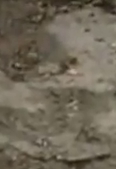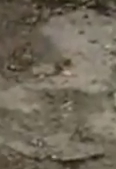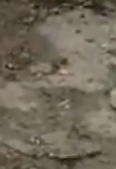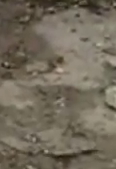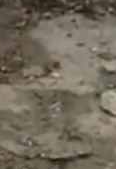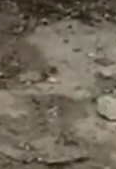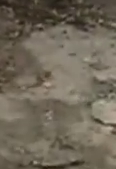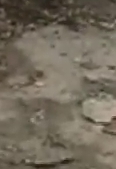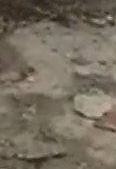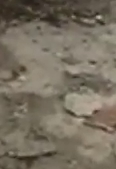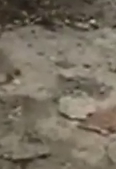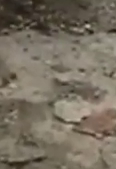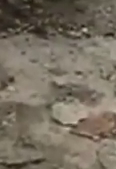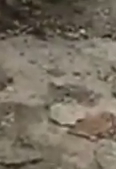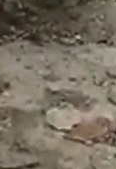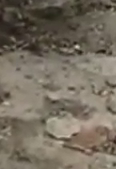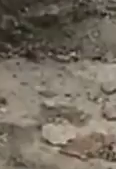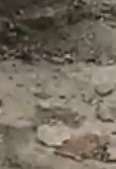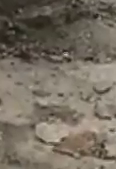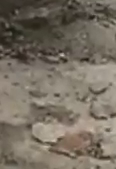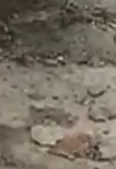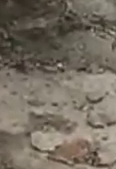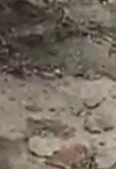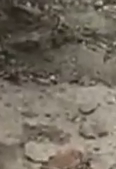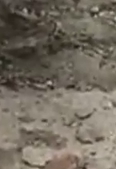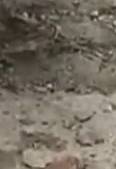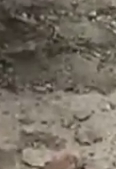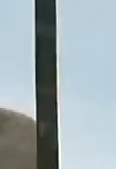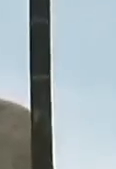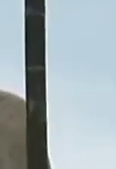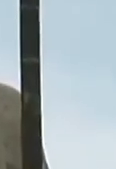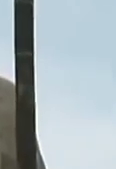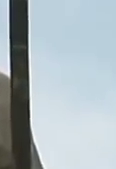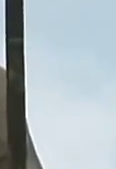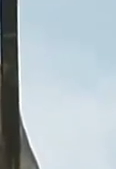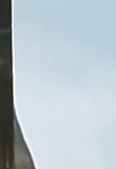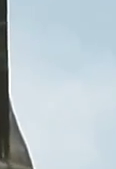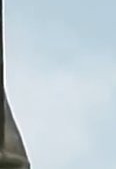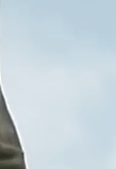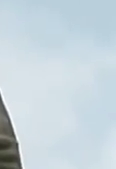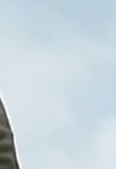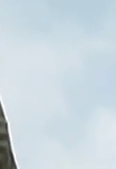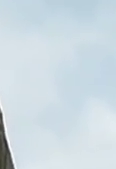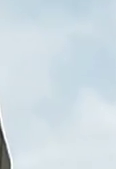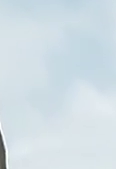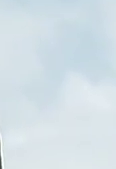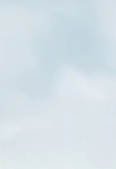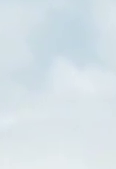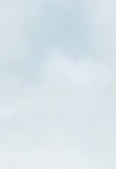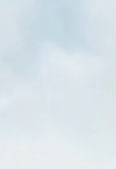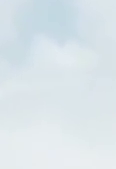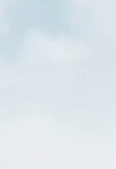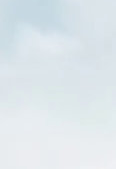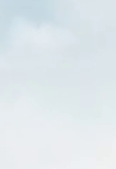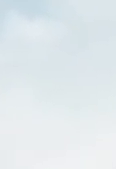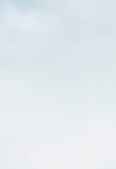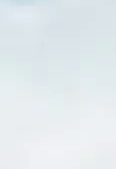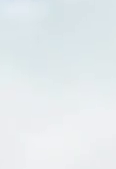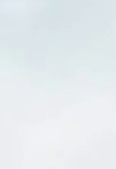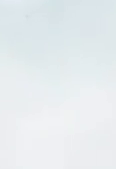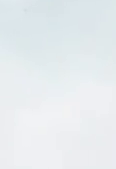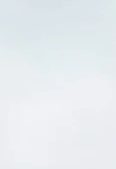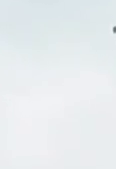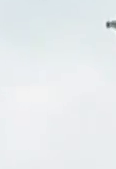está una de las estatuas que tiene más altura de Venezuela, como lo es San Juan Bautista, San Juanote, conocido aquí en el